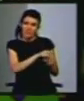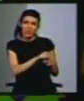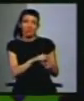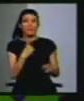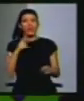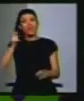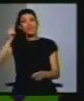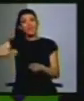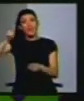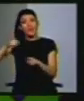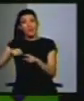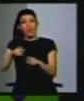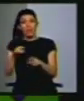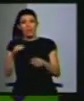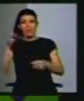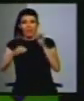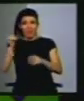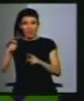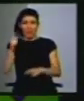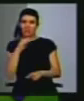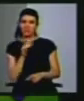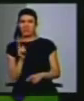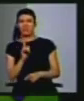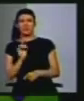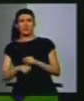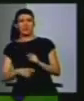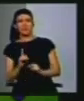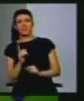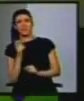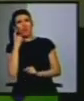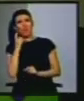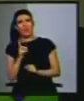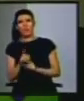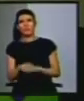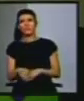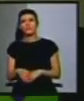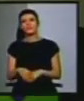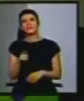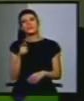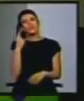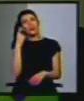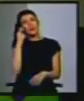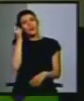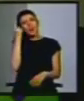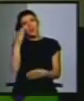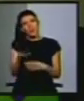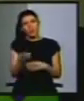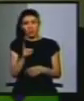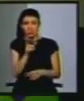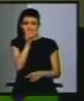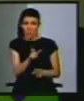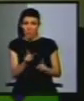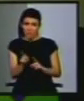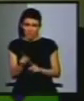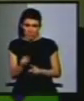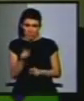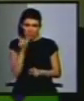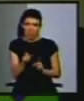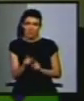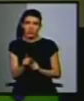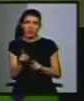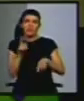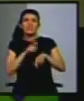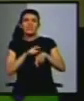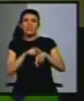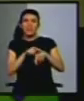acogió esta tesis. Usted podrá comprender que una persona que en un periodo de tiempo